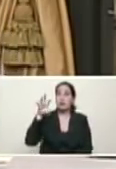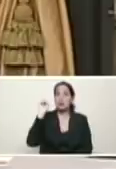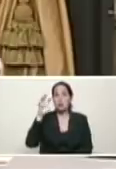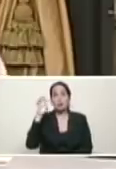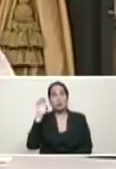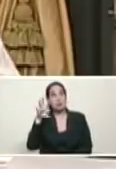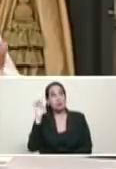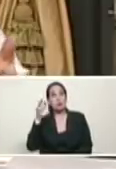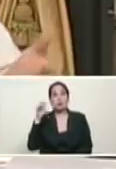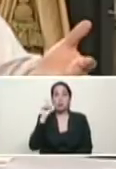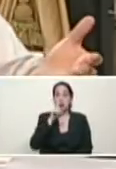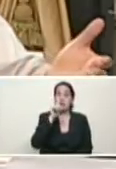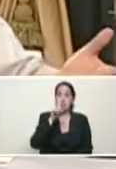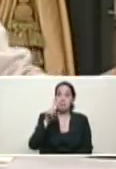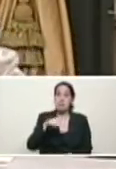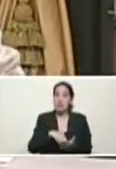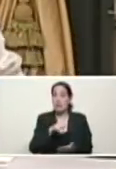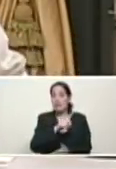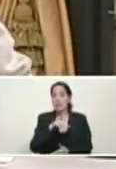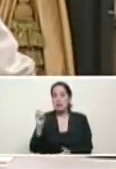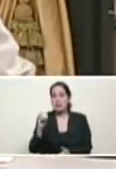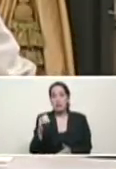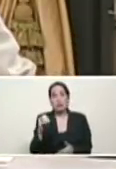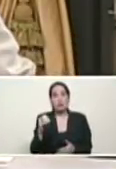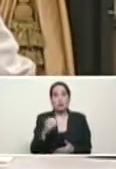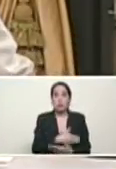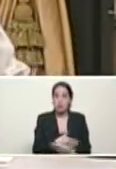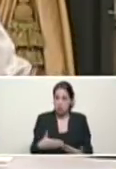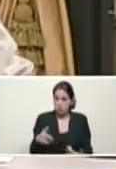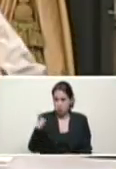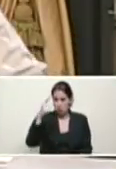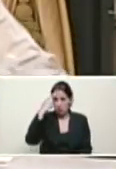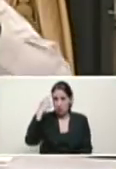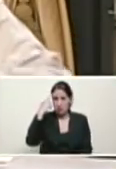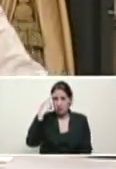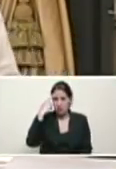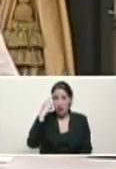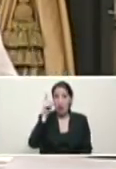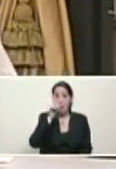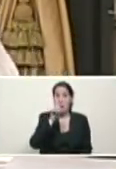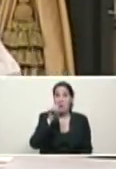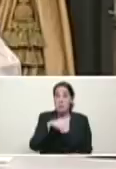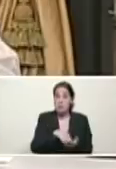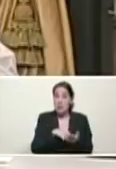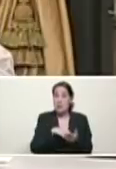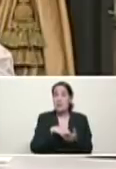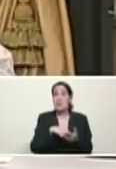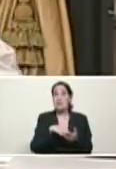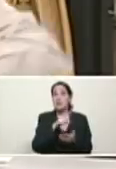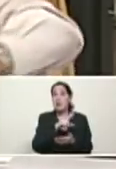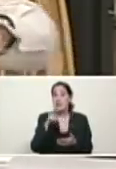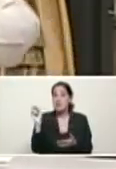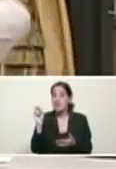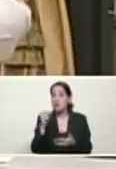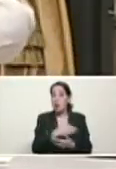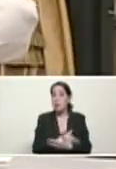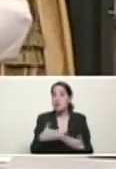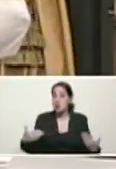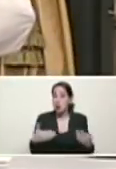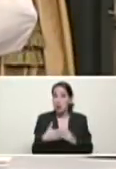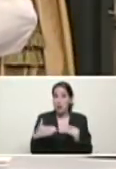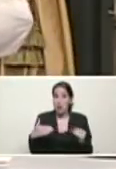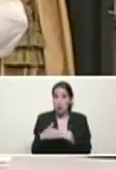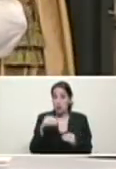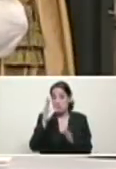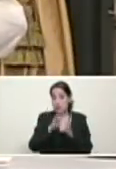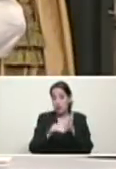los 1.300 millones, robándose. ¿Ustedes sabían esto? 1.300 millones de dólares. Se están robando hoy, a esta